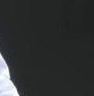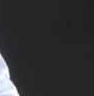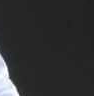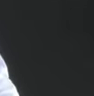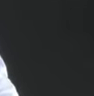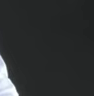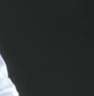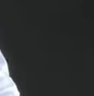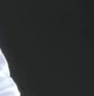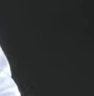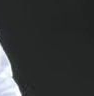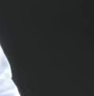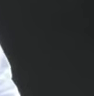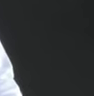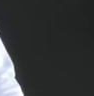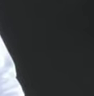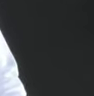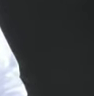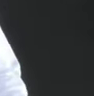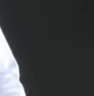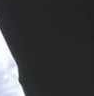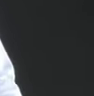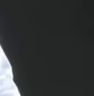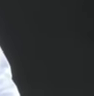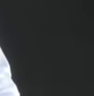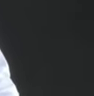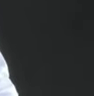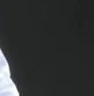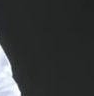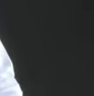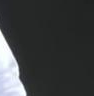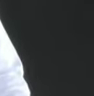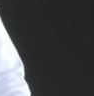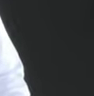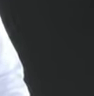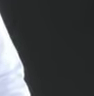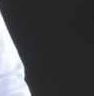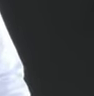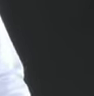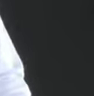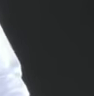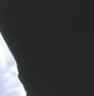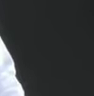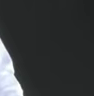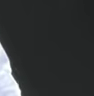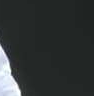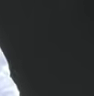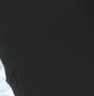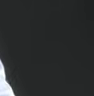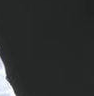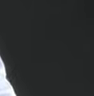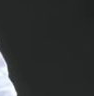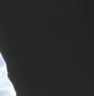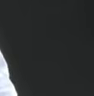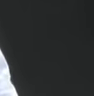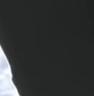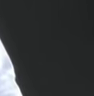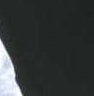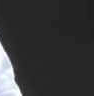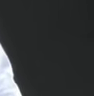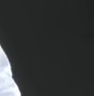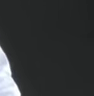sueño es el compromiso que nos moviliza y nos reúne hoy en este lugar. El desafío de no dejar a